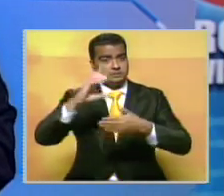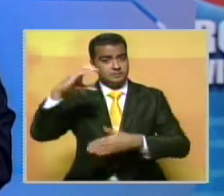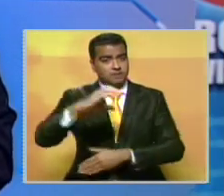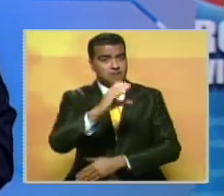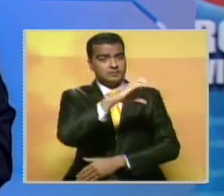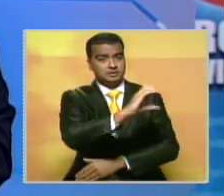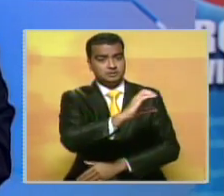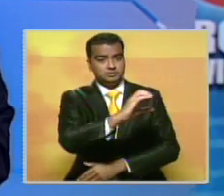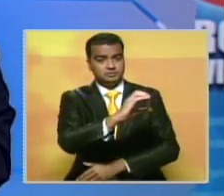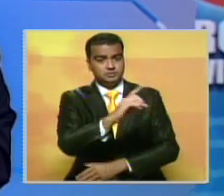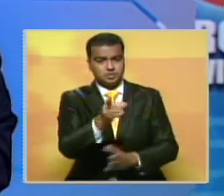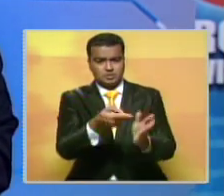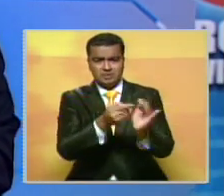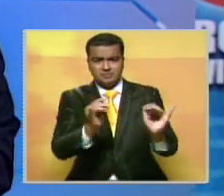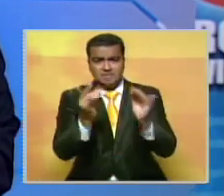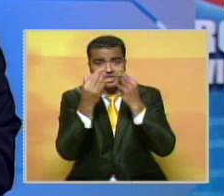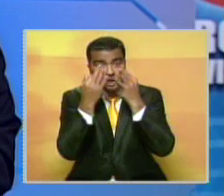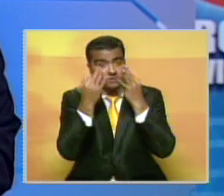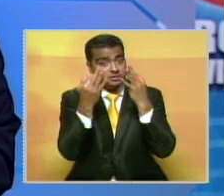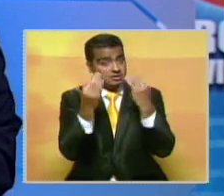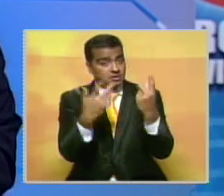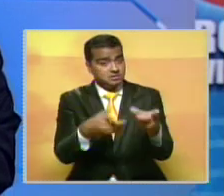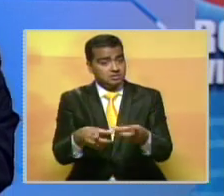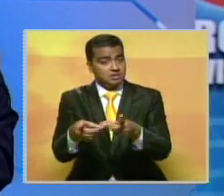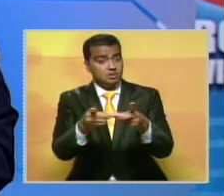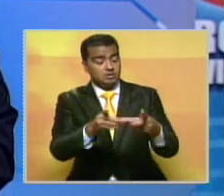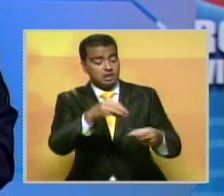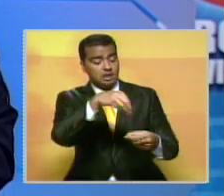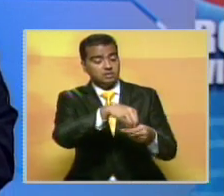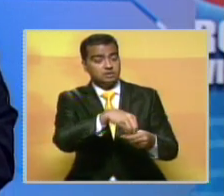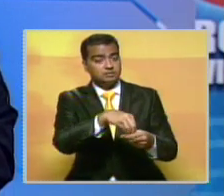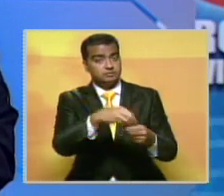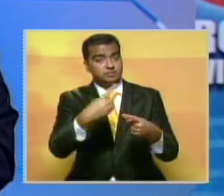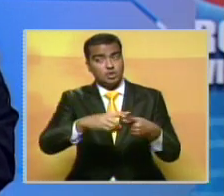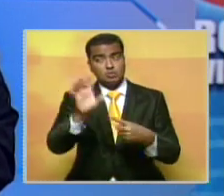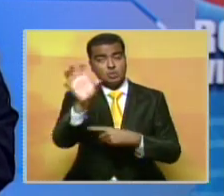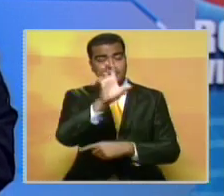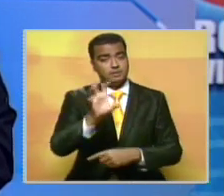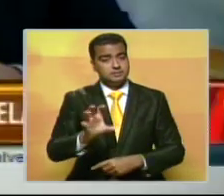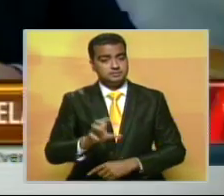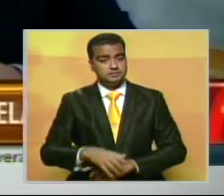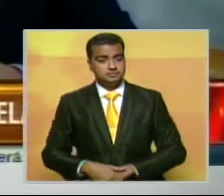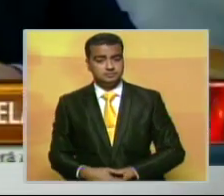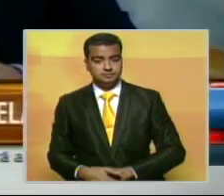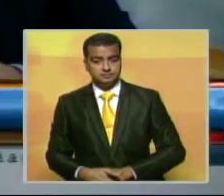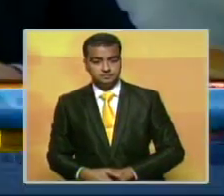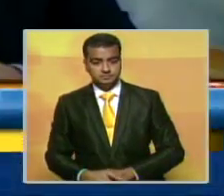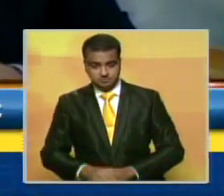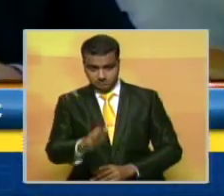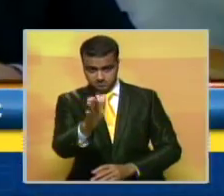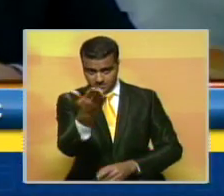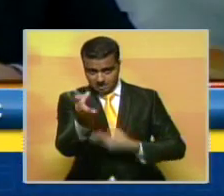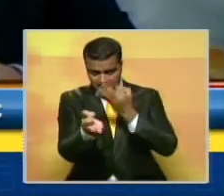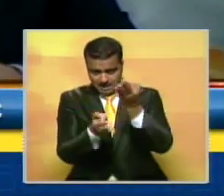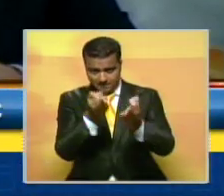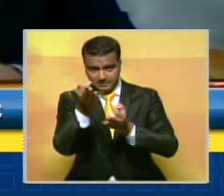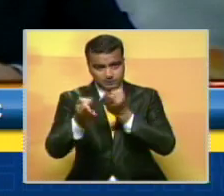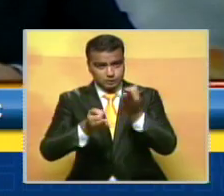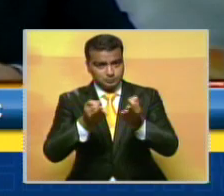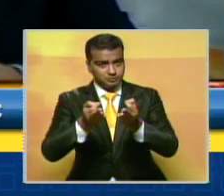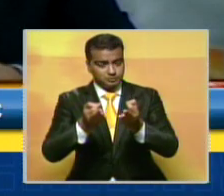Caribeños, CELAC, con el fin de alertar a la región sobre la injerencia extranjera en el país. El titular de la cartera de Relaciones